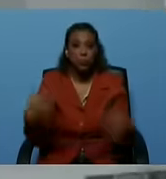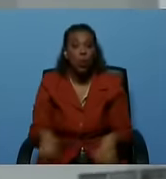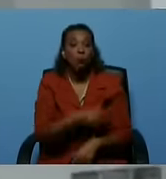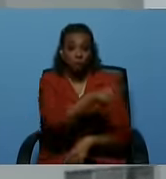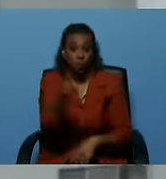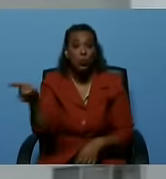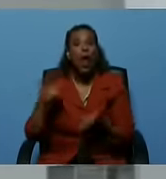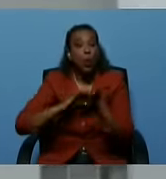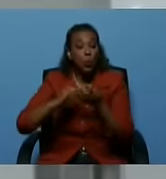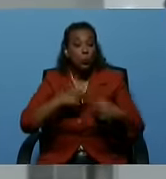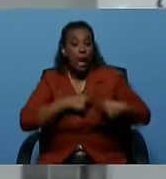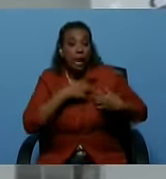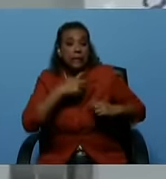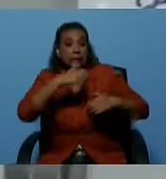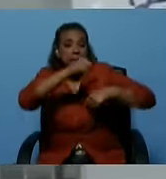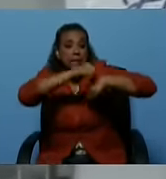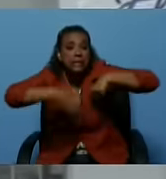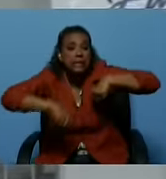Tenemos que curar esas heridas.